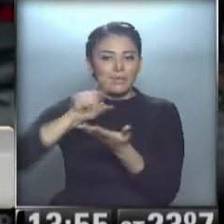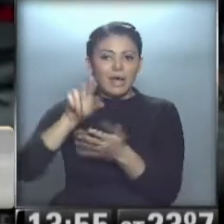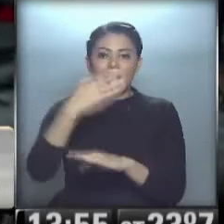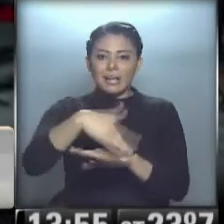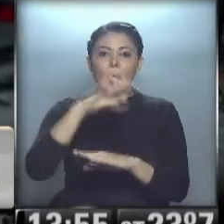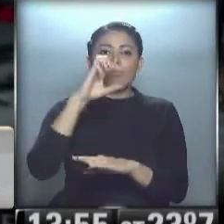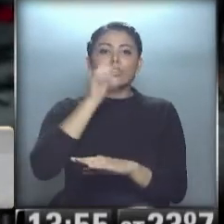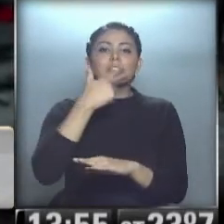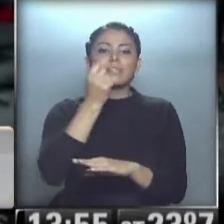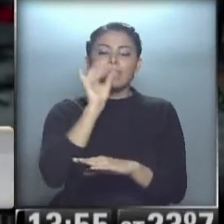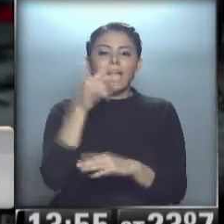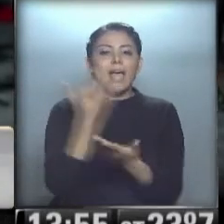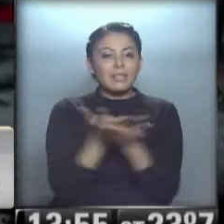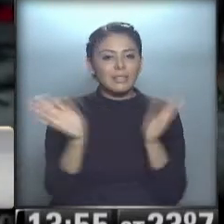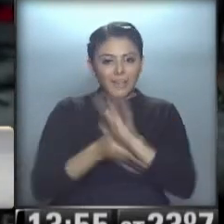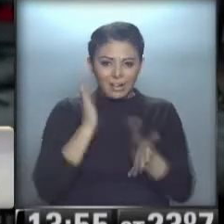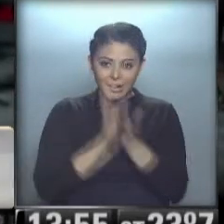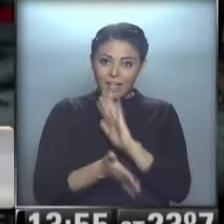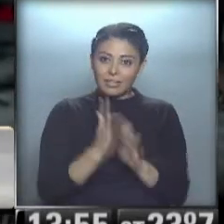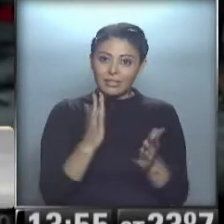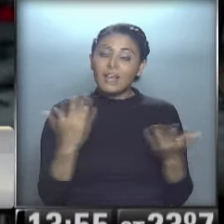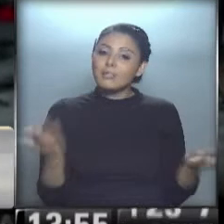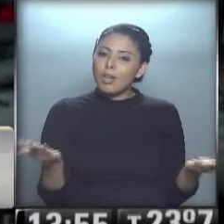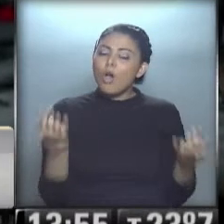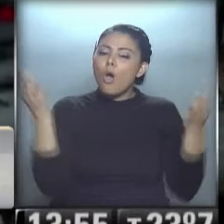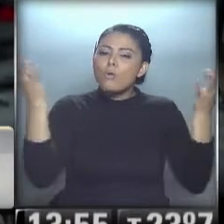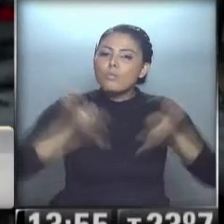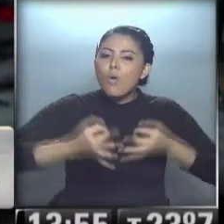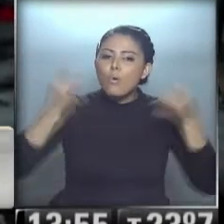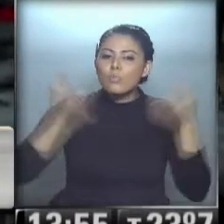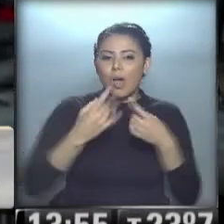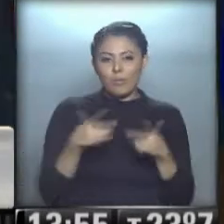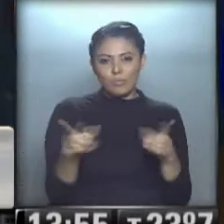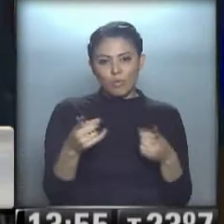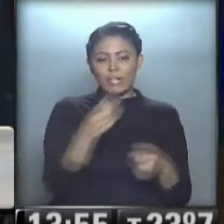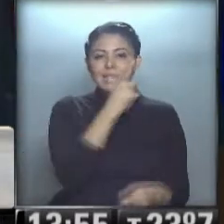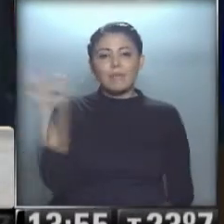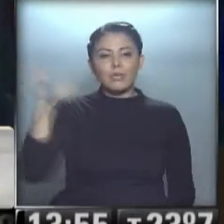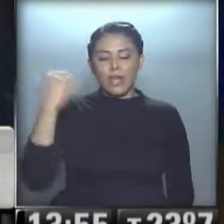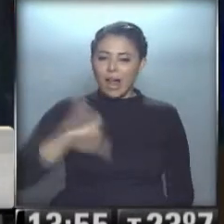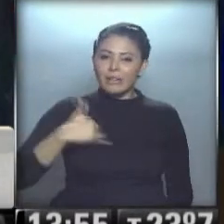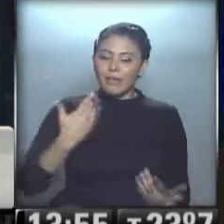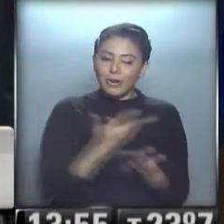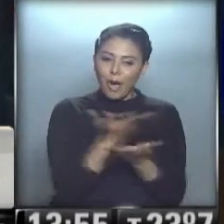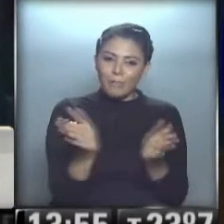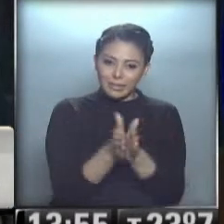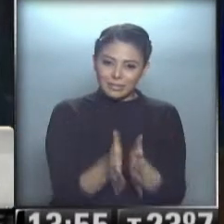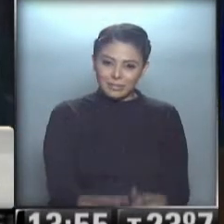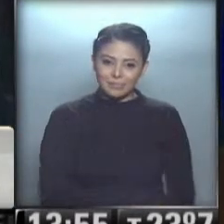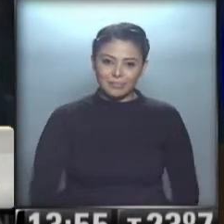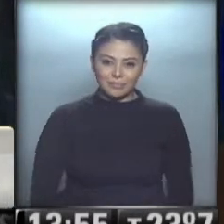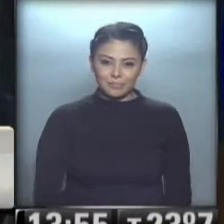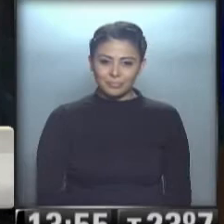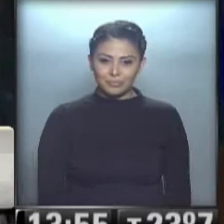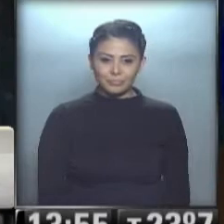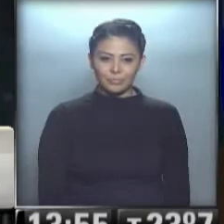calle Posadas, con entrada libre y gratuita, muy pero muy buena música 100% argentina para compartir. Ya no hay